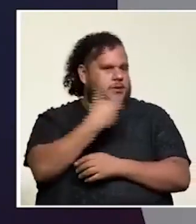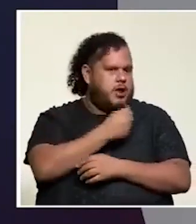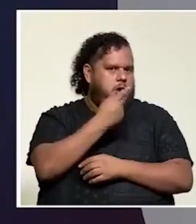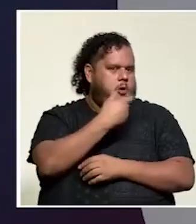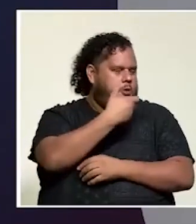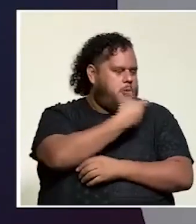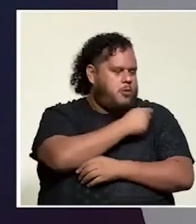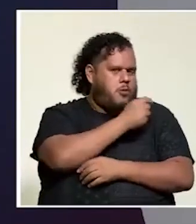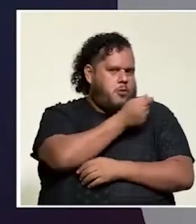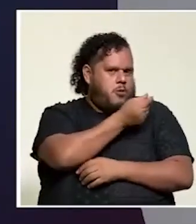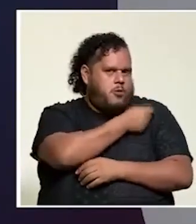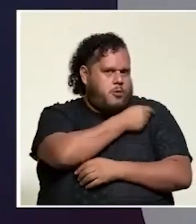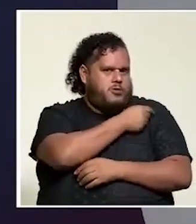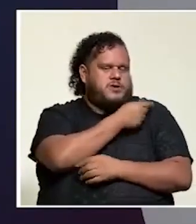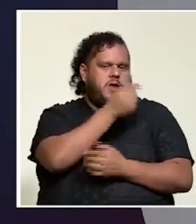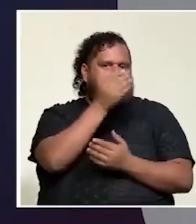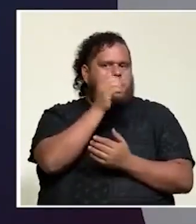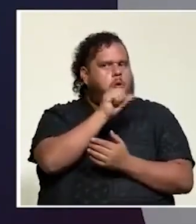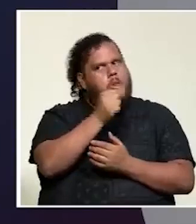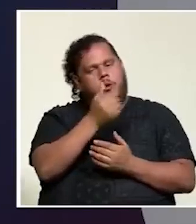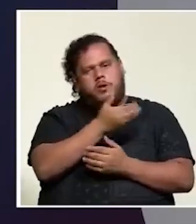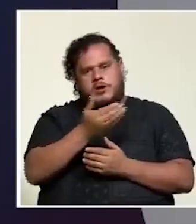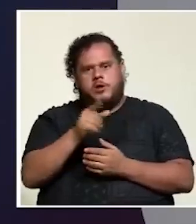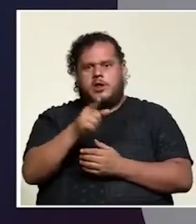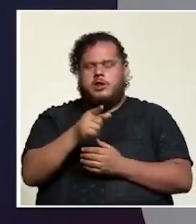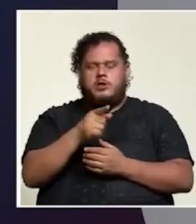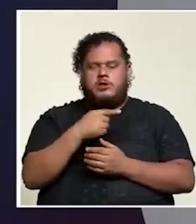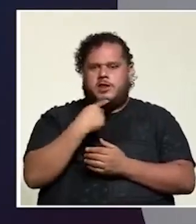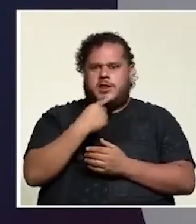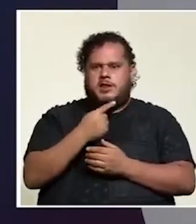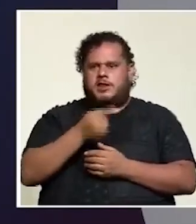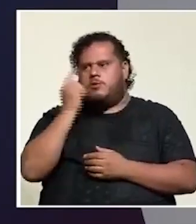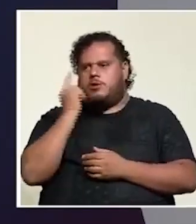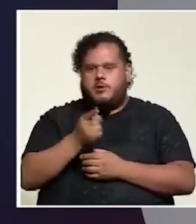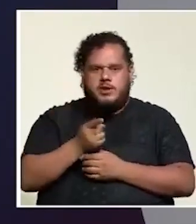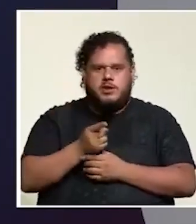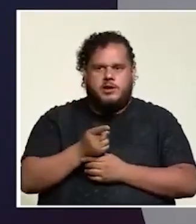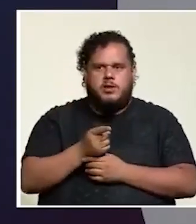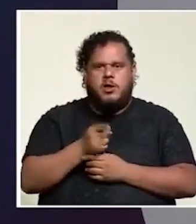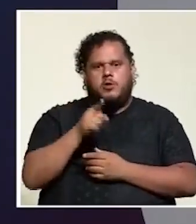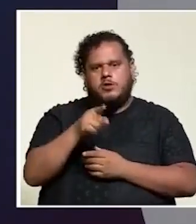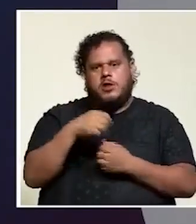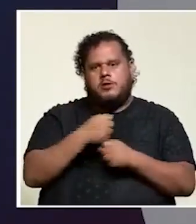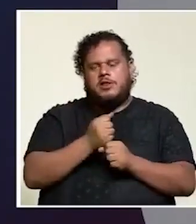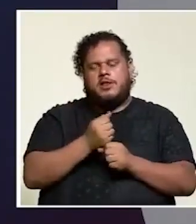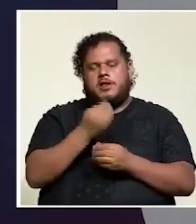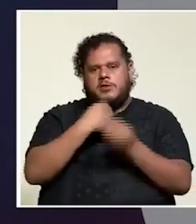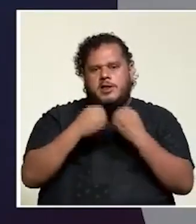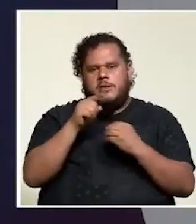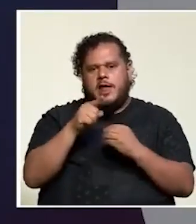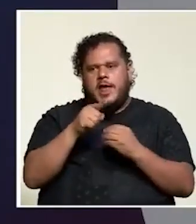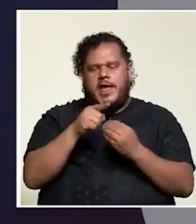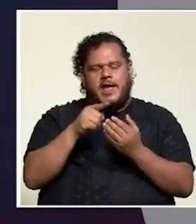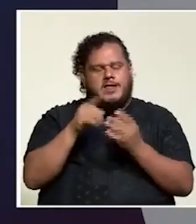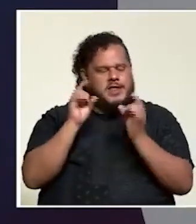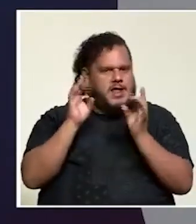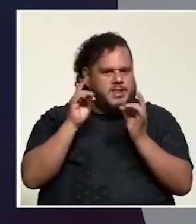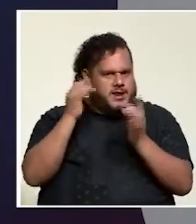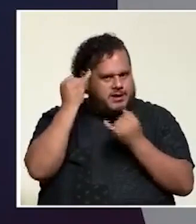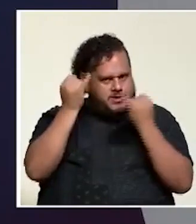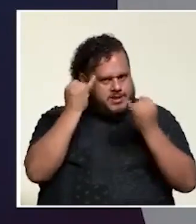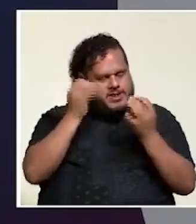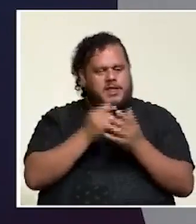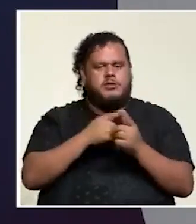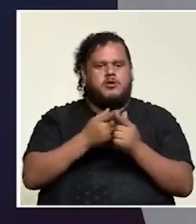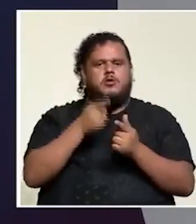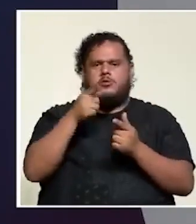chip electrónico o cualquier otra cosa, y usted les sale con una obligatoriedad, lo que está haciendo es alimentando esa paranoia. Y entonces